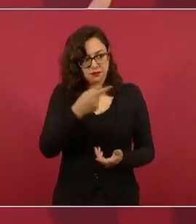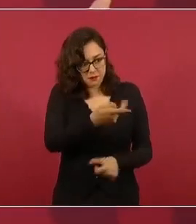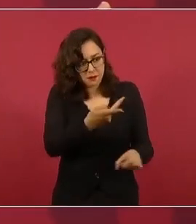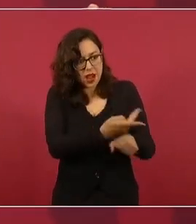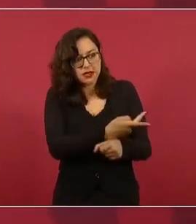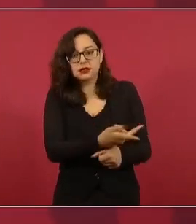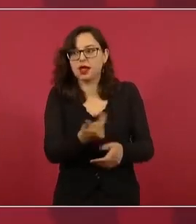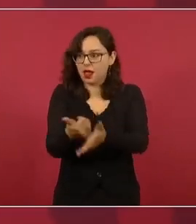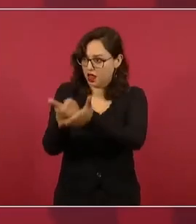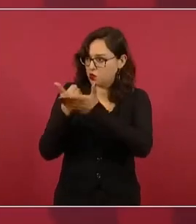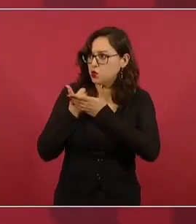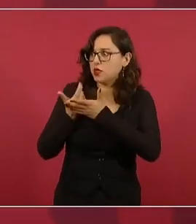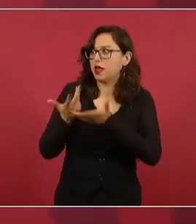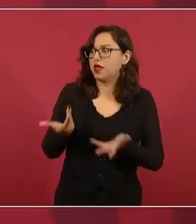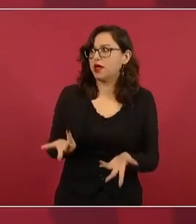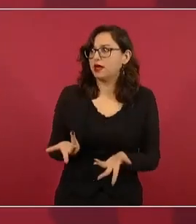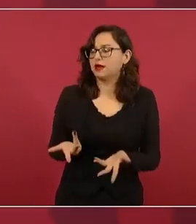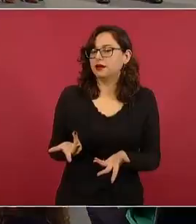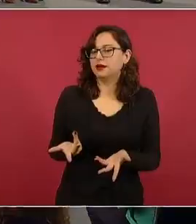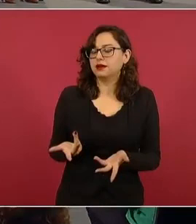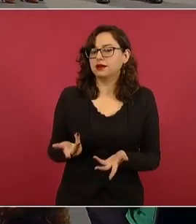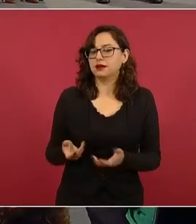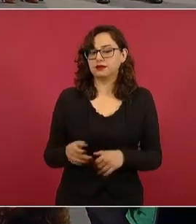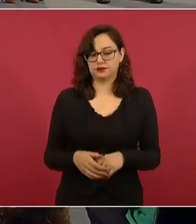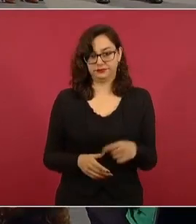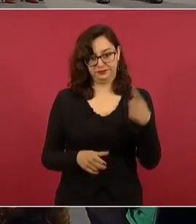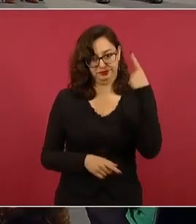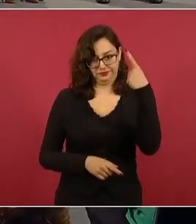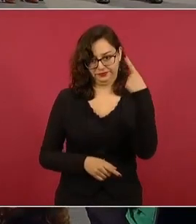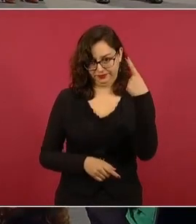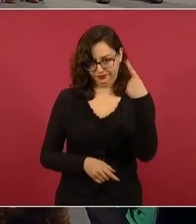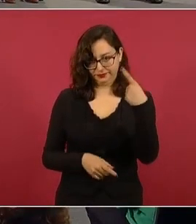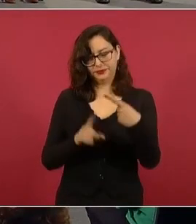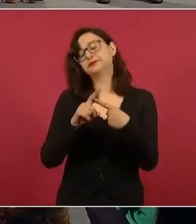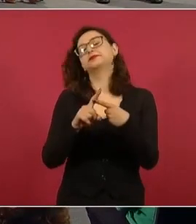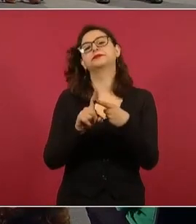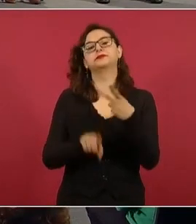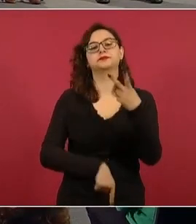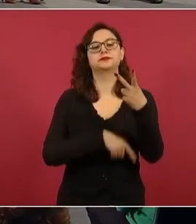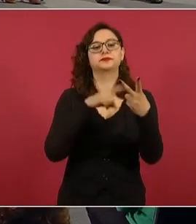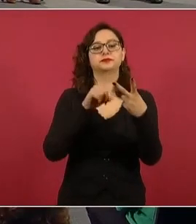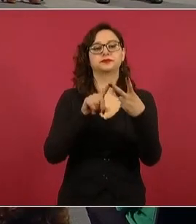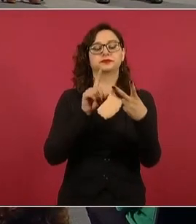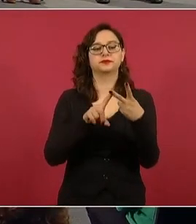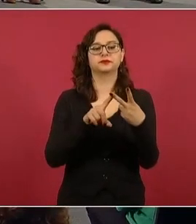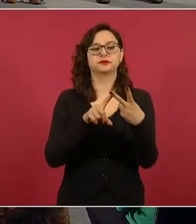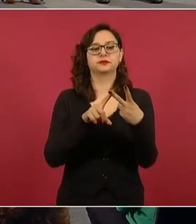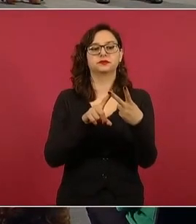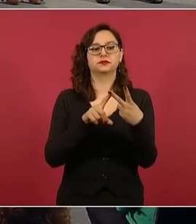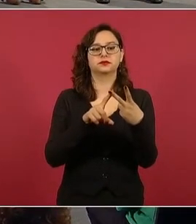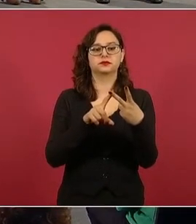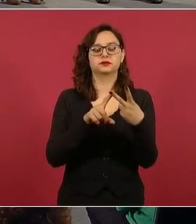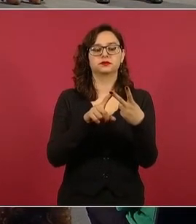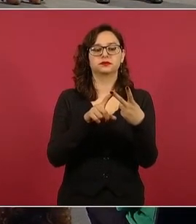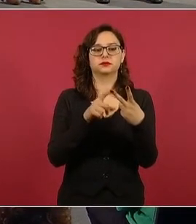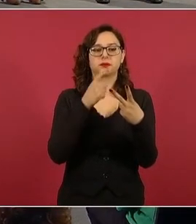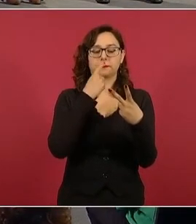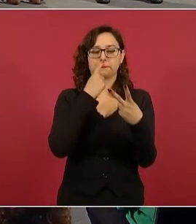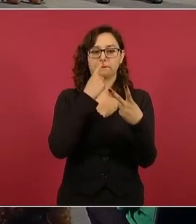que nos ayuden en esto. Esa es una opción. Sí. La otra opción, que